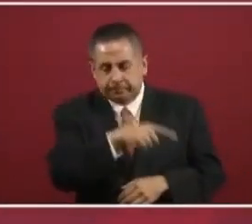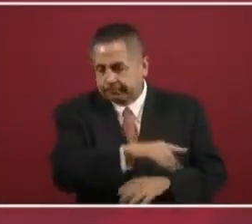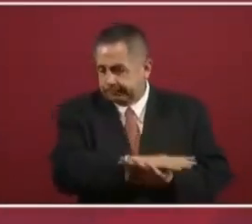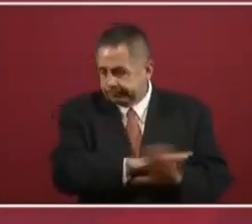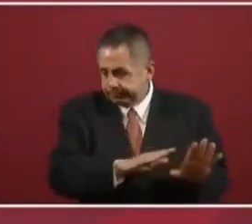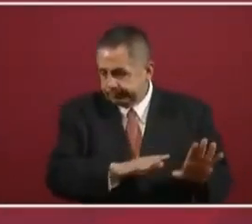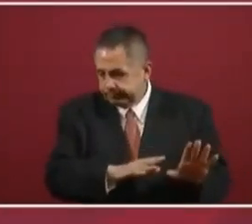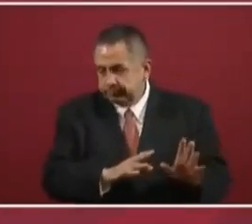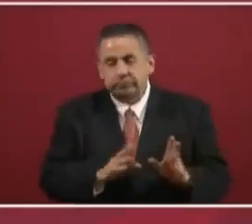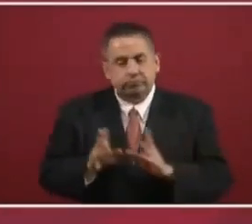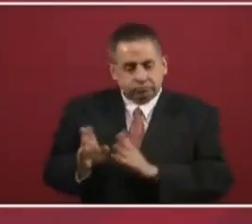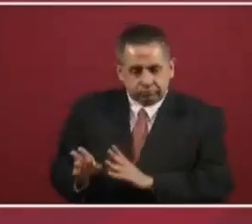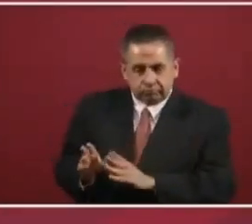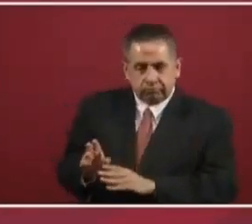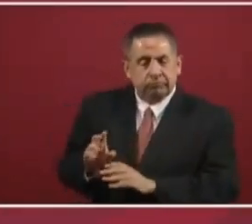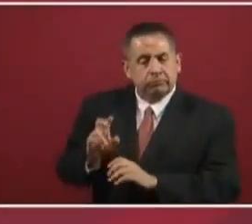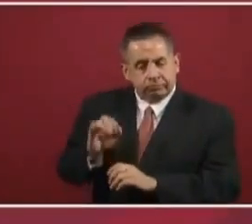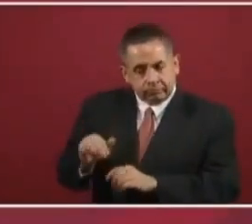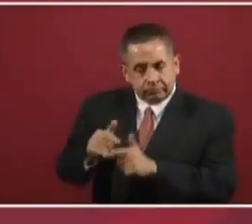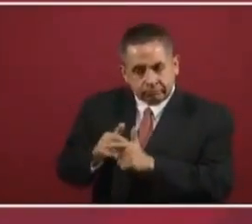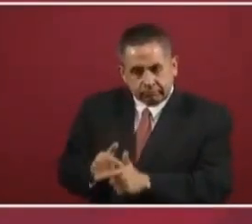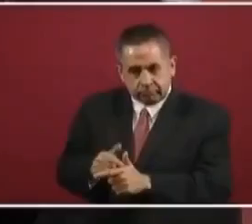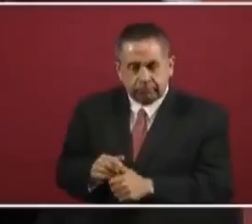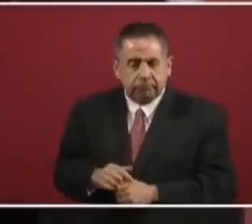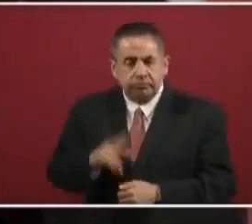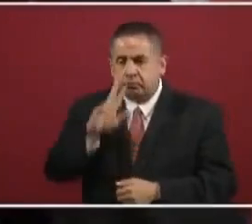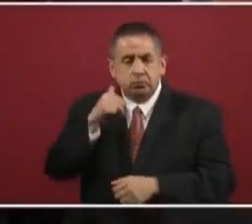ciertas y es voluntario